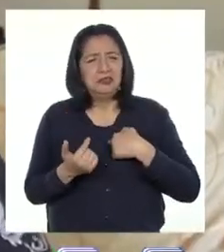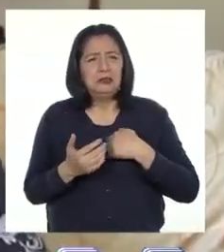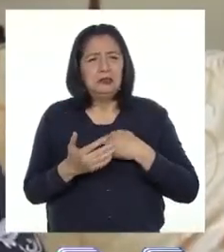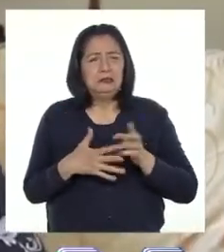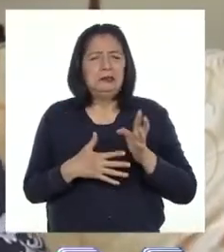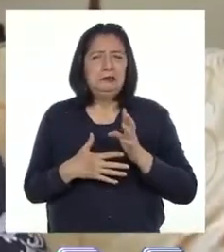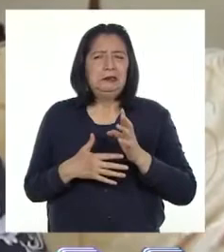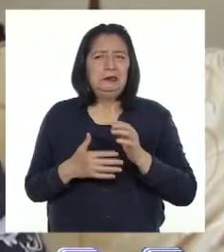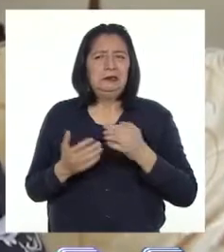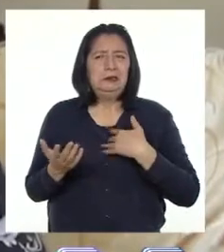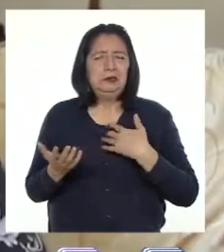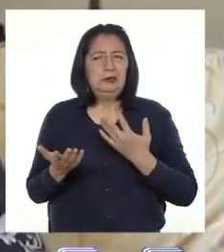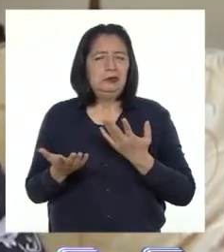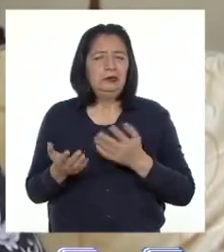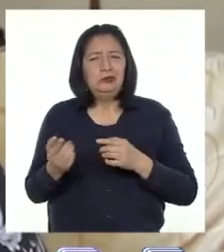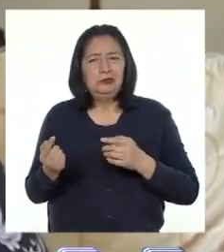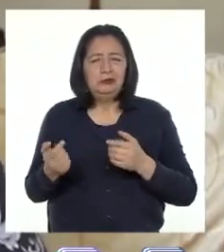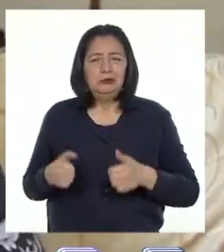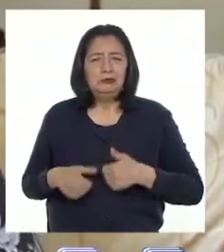afronté